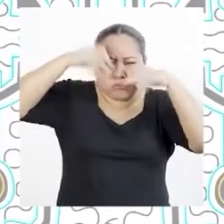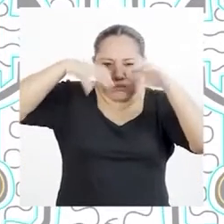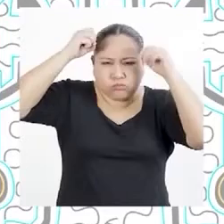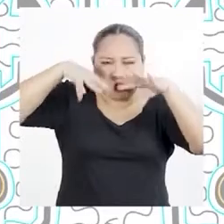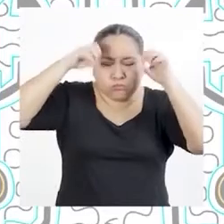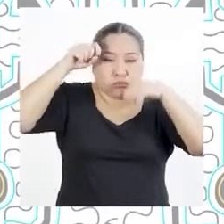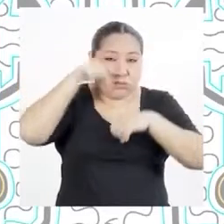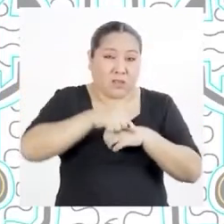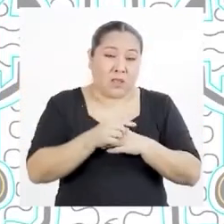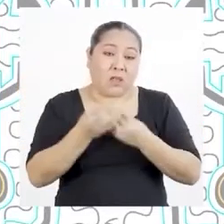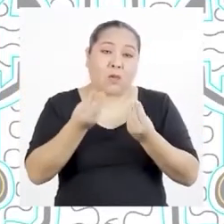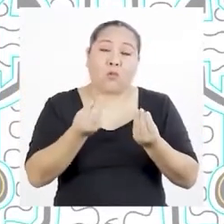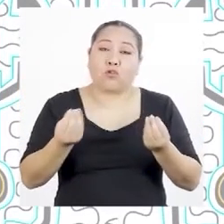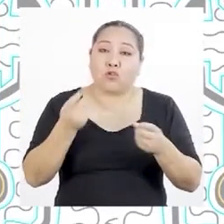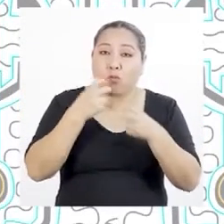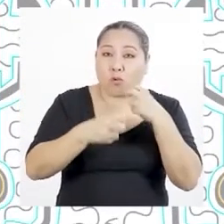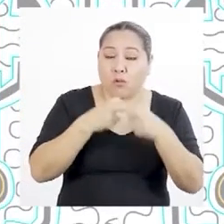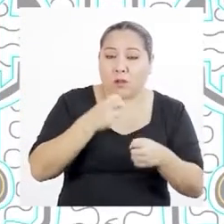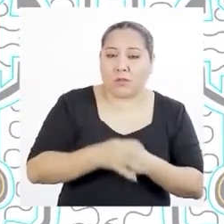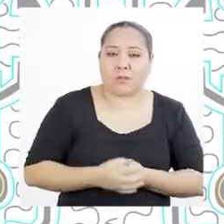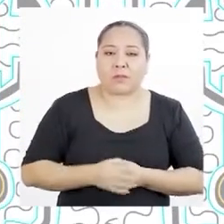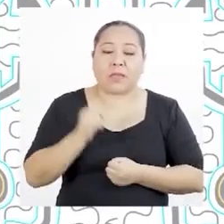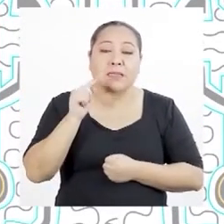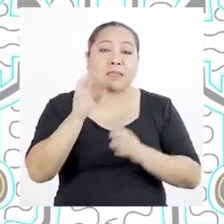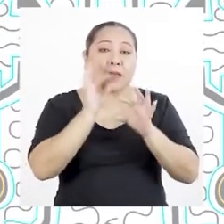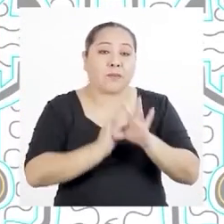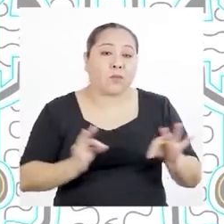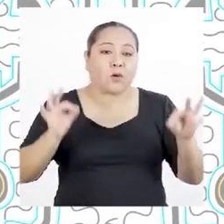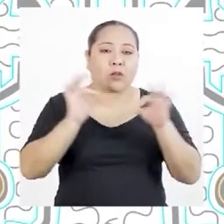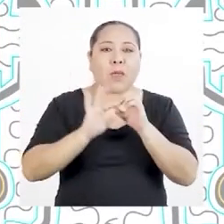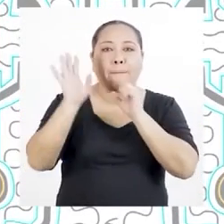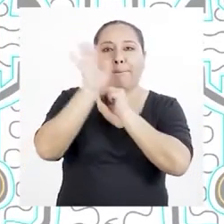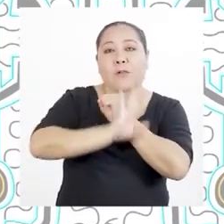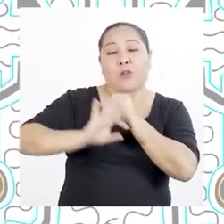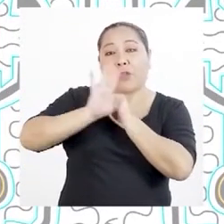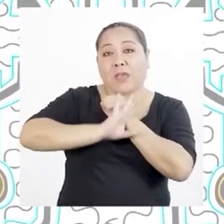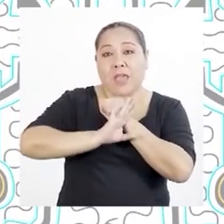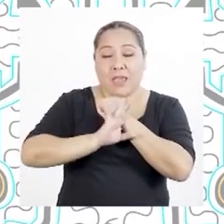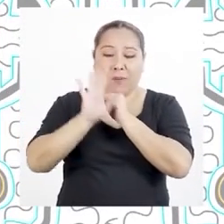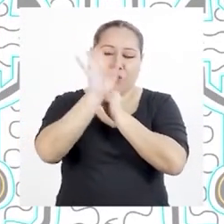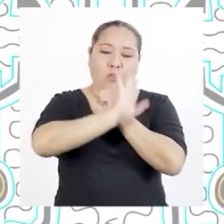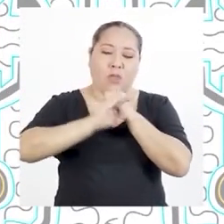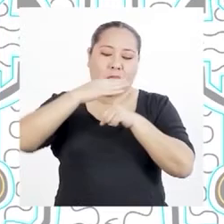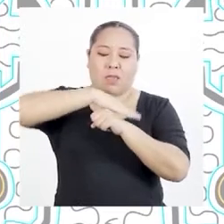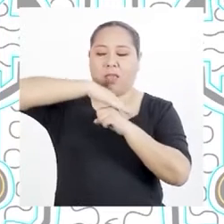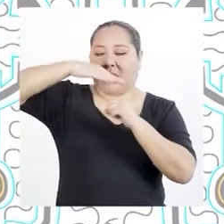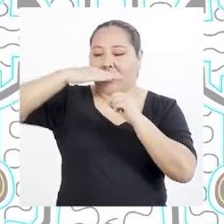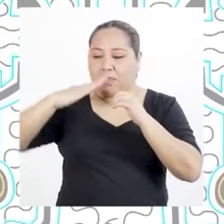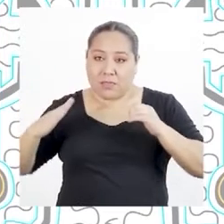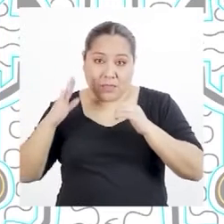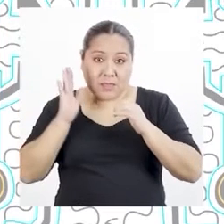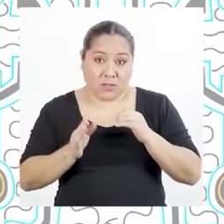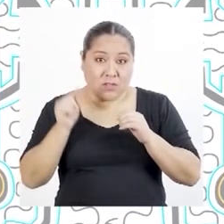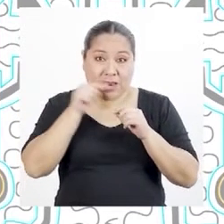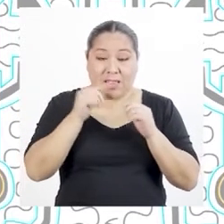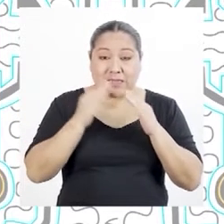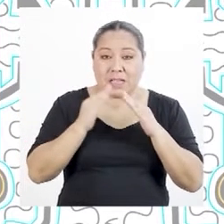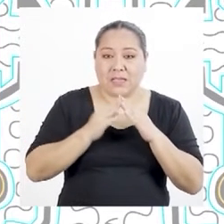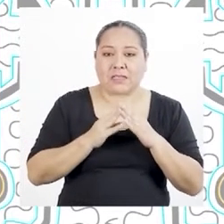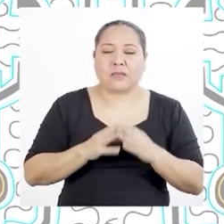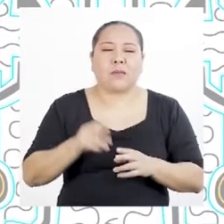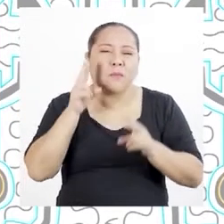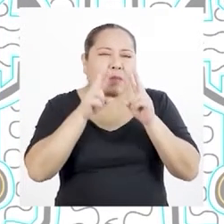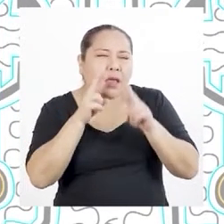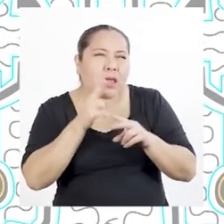que haya daños. Por eso es importante proteger y reforzar el techo de las viviendas. Revisar